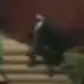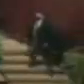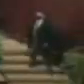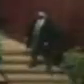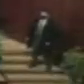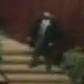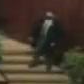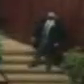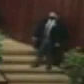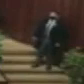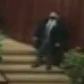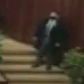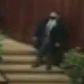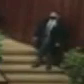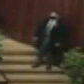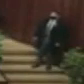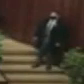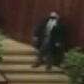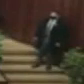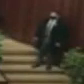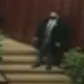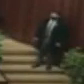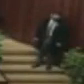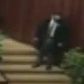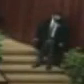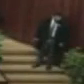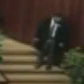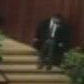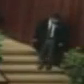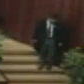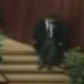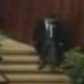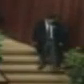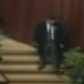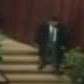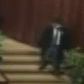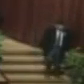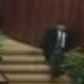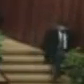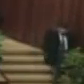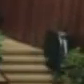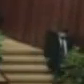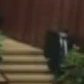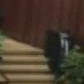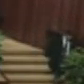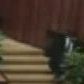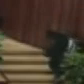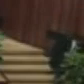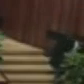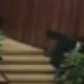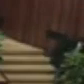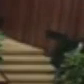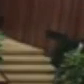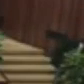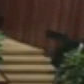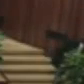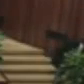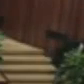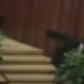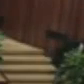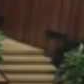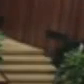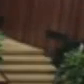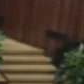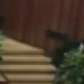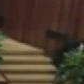tiempos. Como podemos observar, distintos representantes a nivel mundial están presentes en